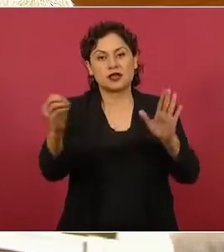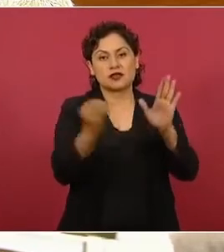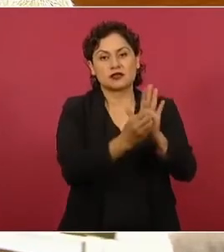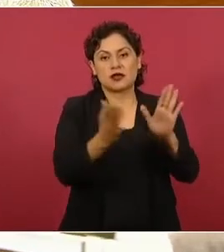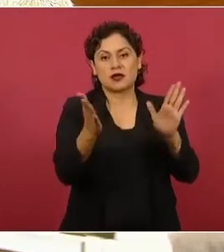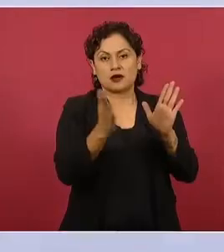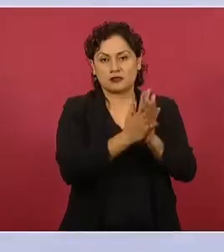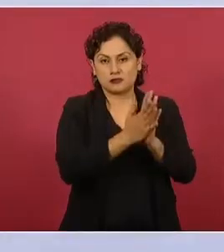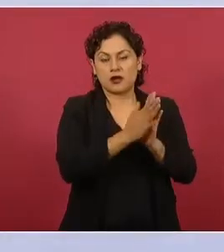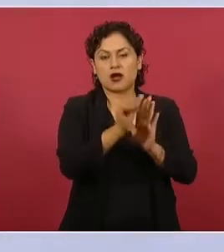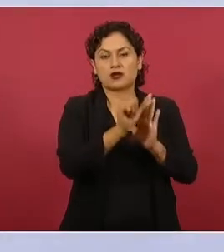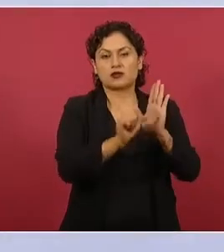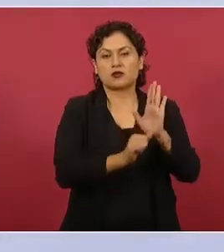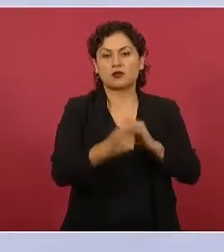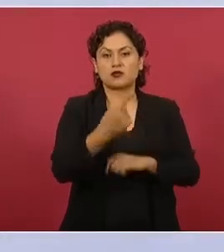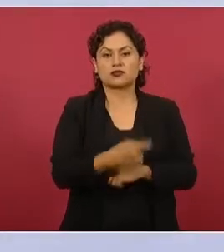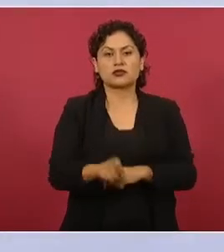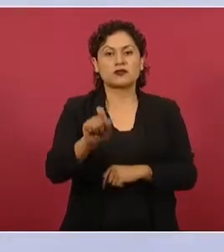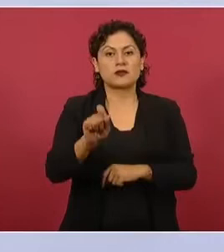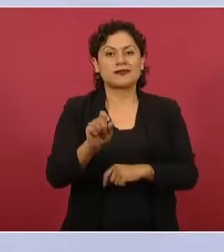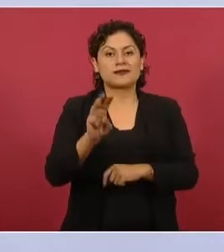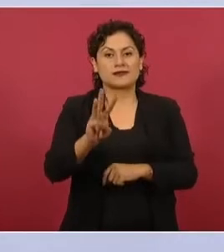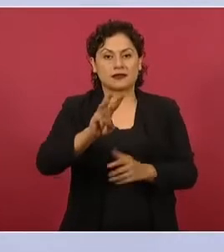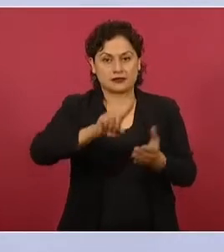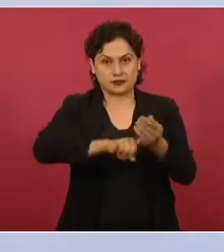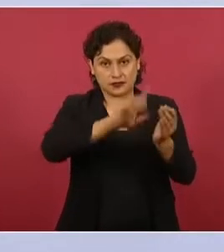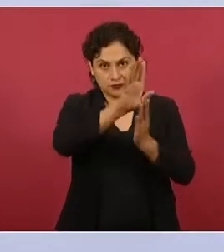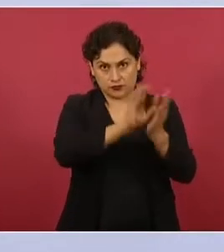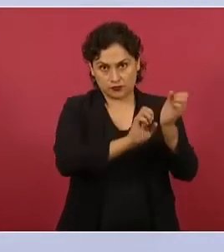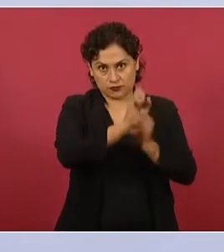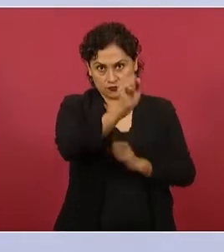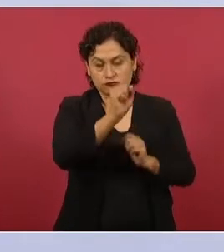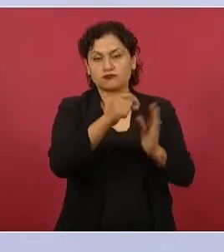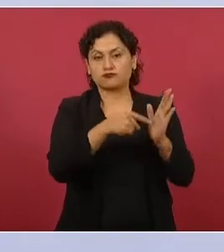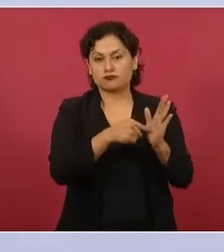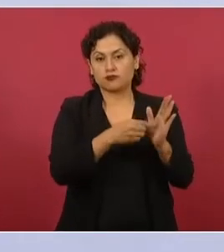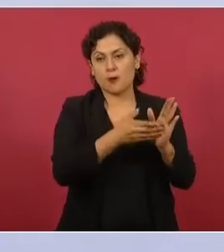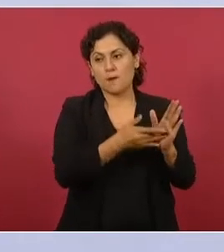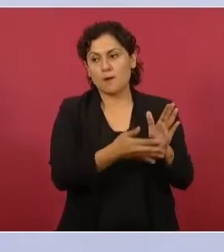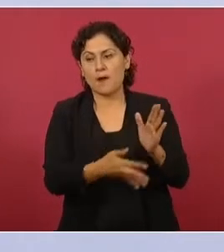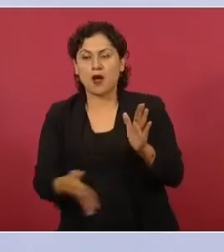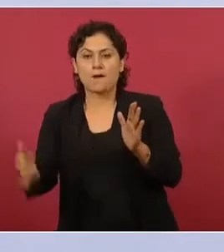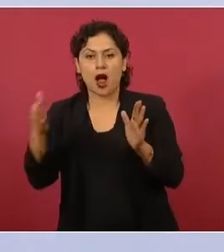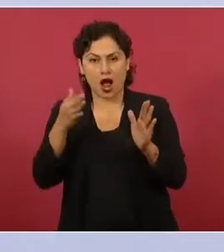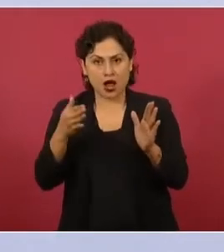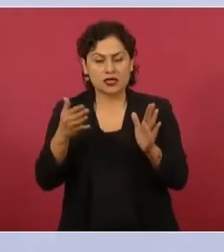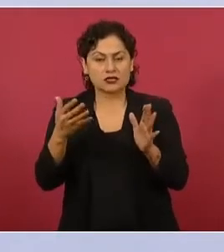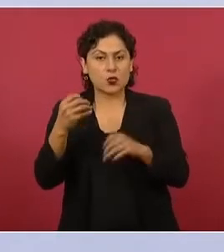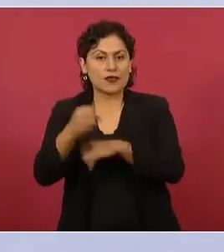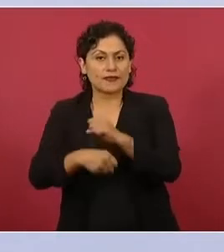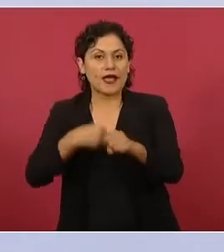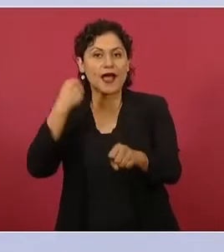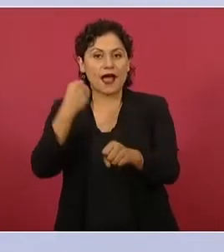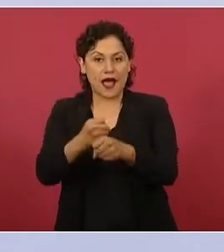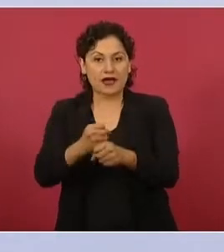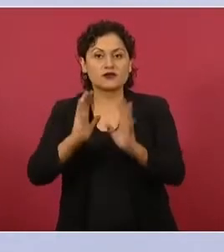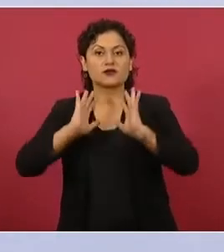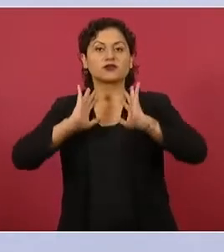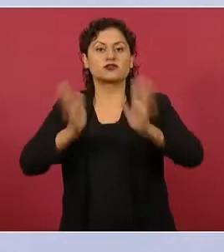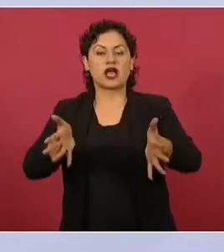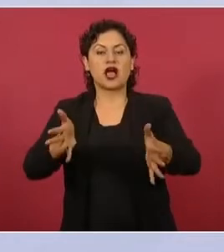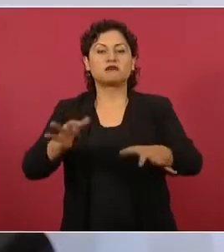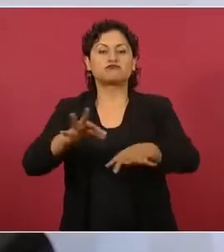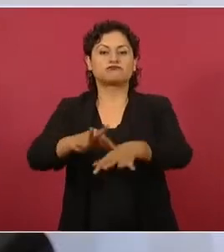artículo 123 constitucional. Pasó más de medio siglo para que se diera vida a este artículo y se